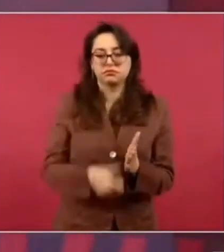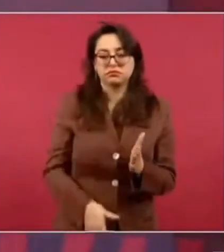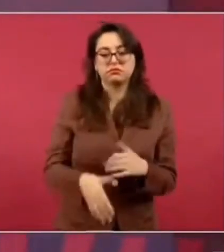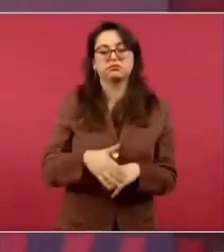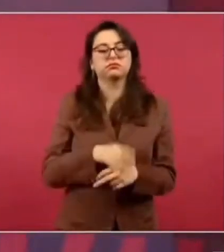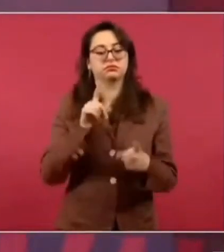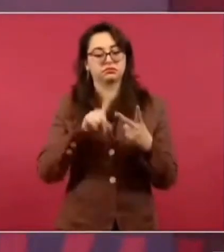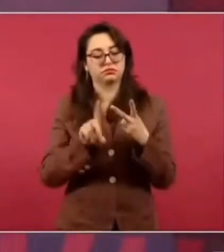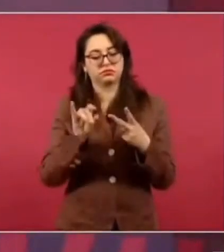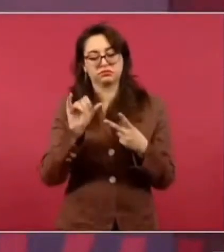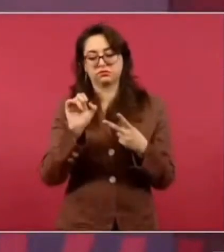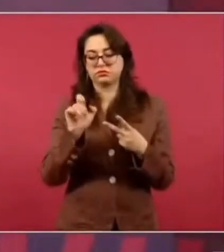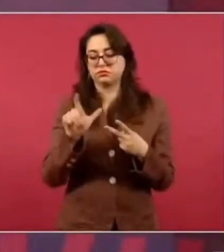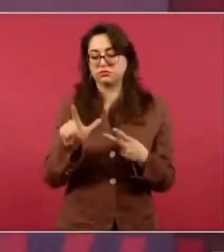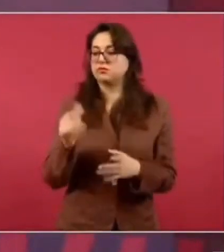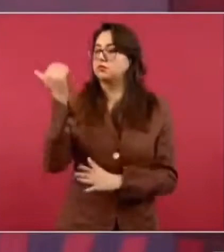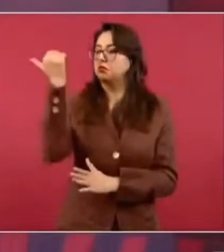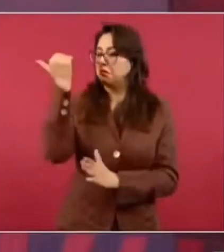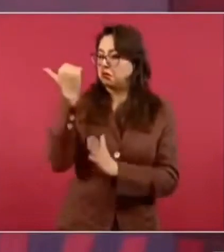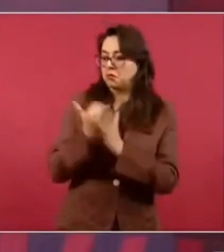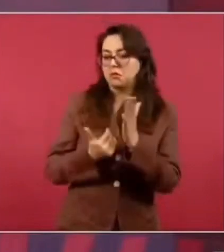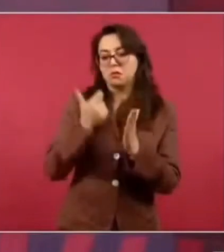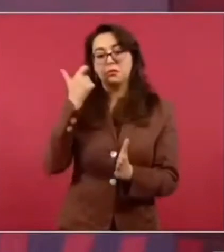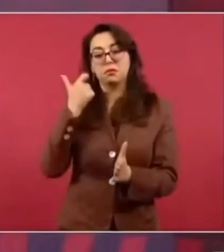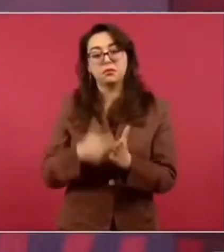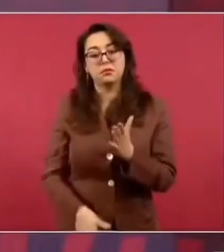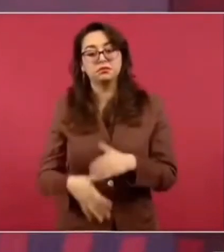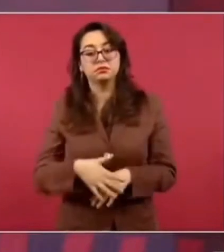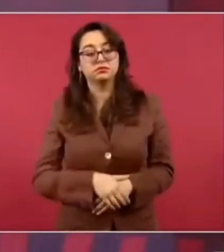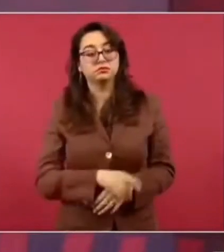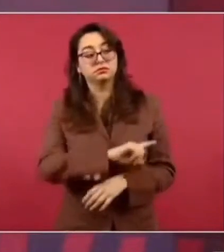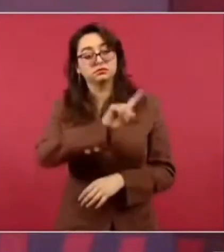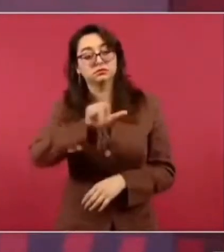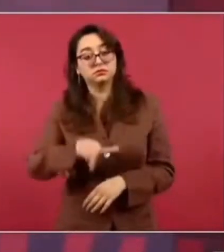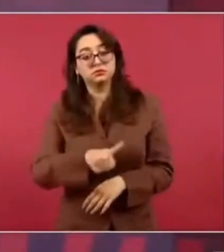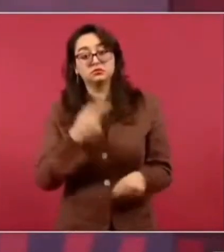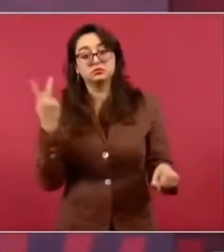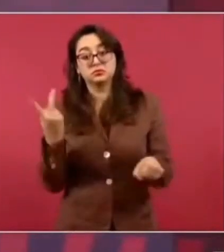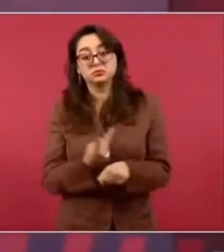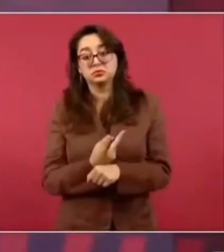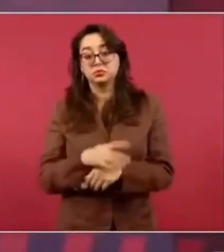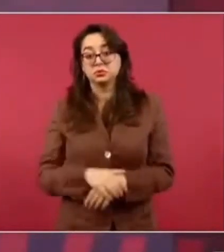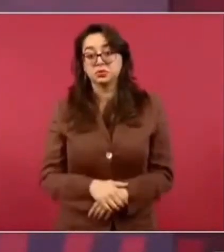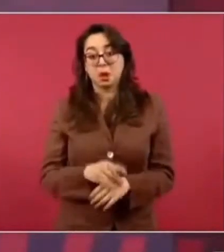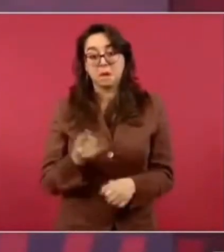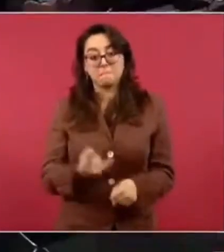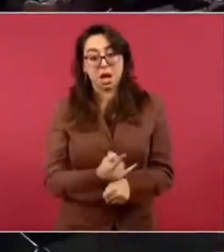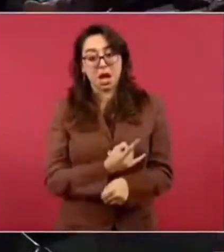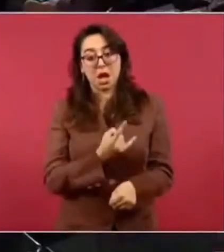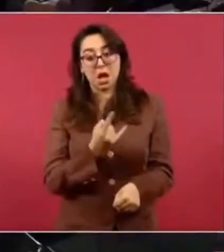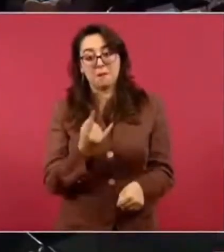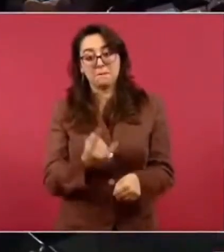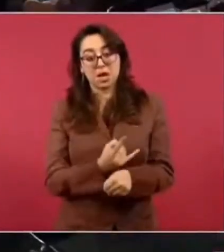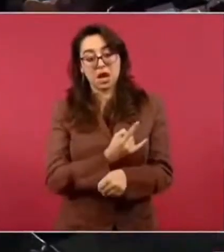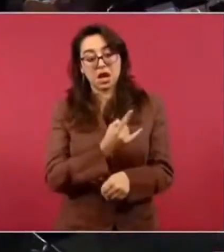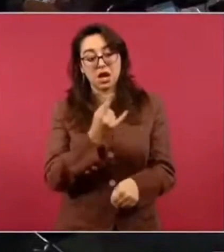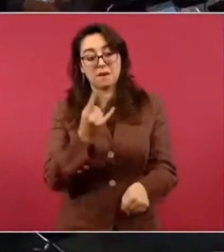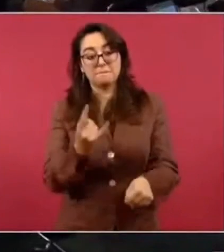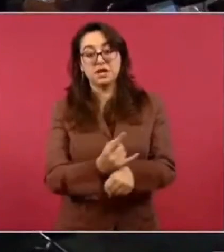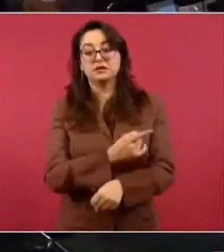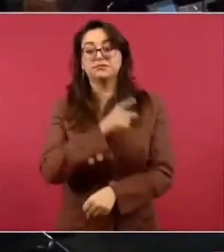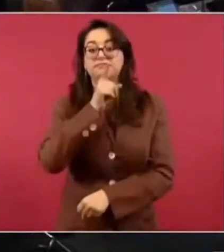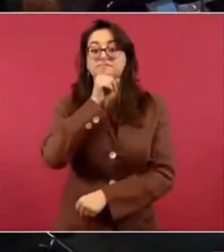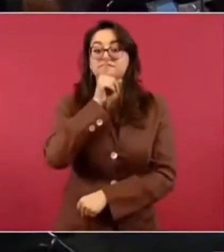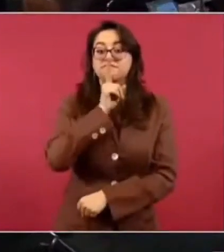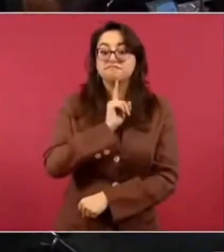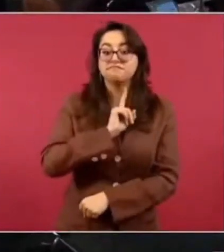todo eso, puras mentiras. No llegó inversión extranjera, porque sí llevaron a cabo la